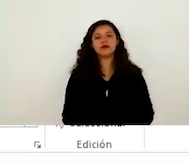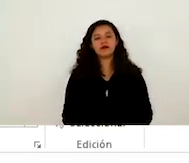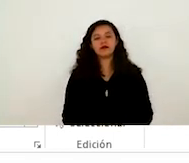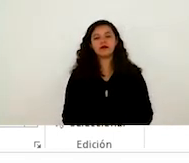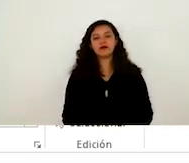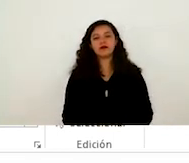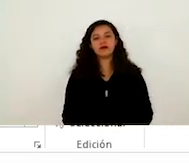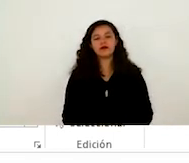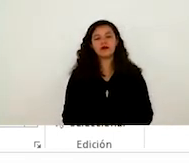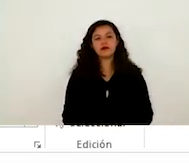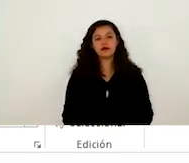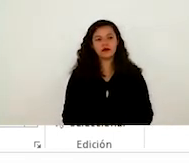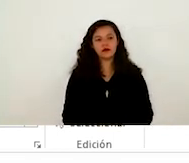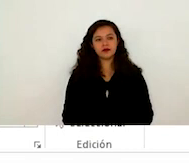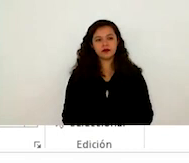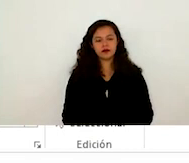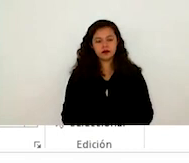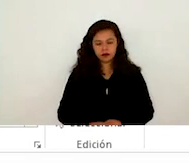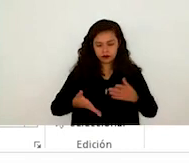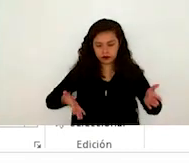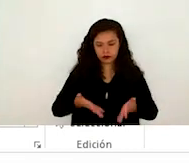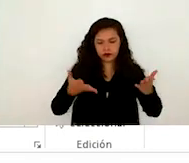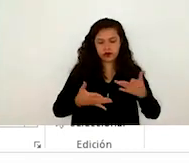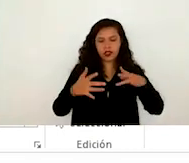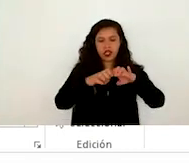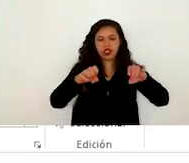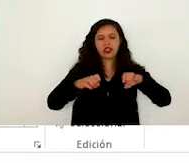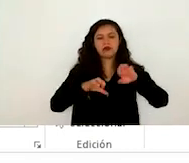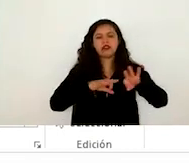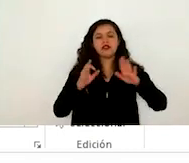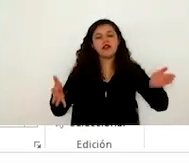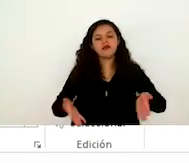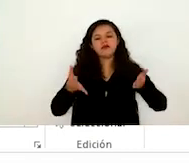qué significa la motivación en los equipos de trabajo